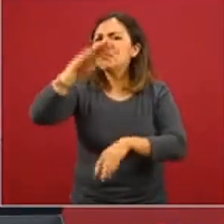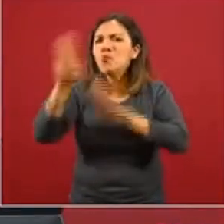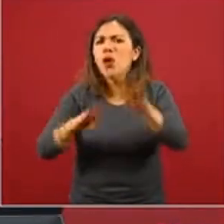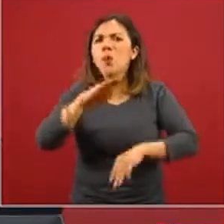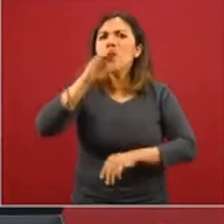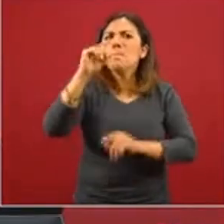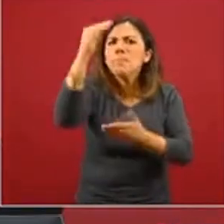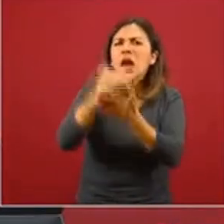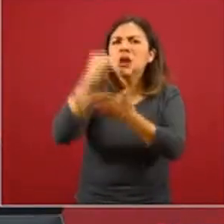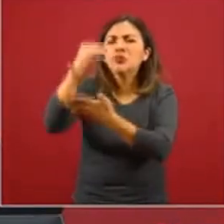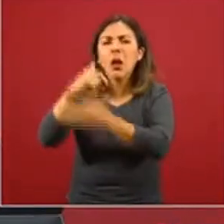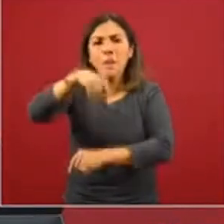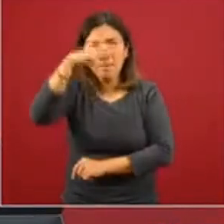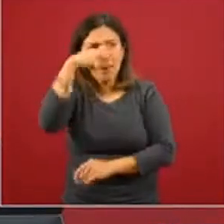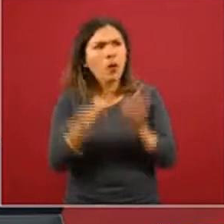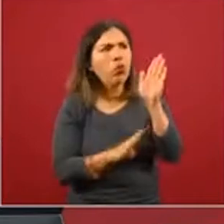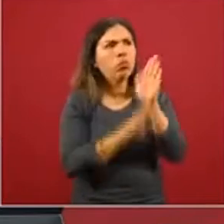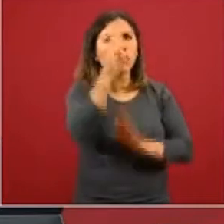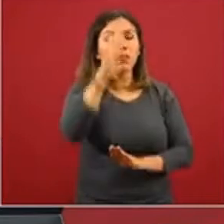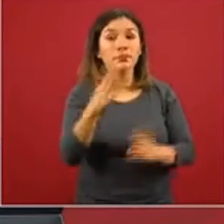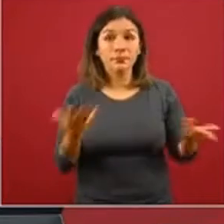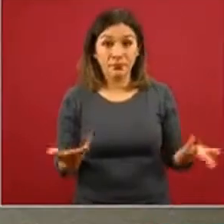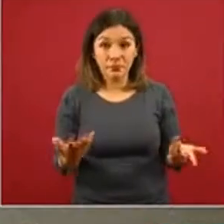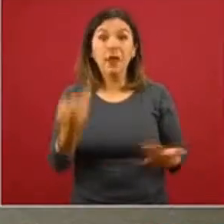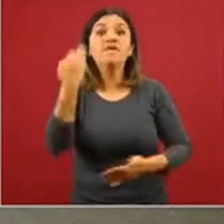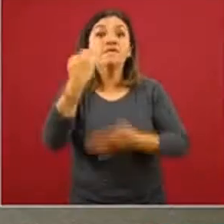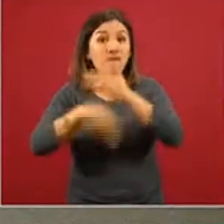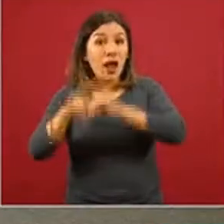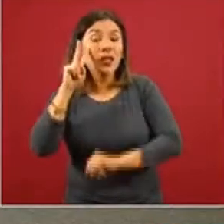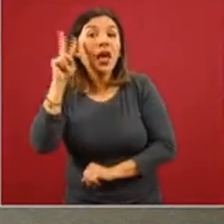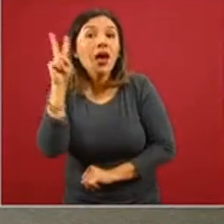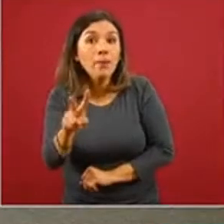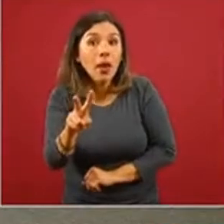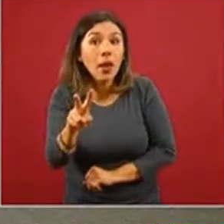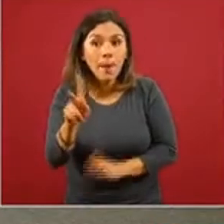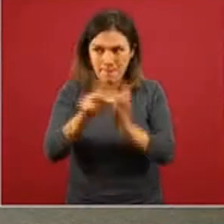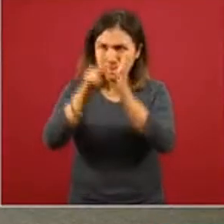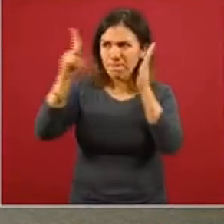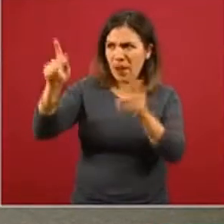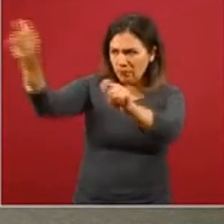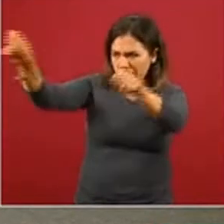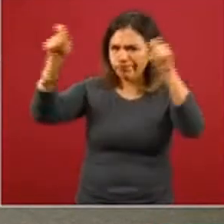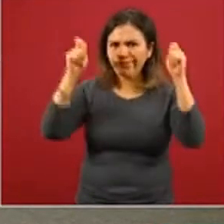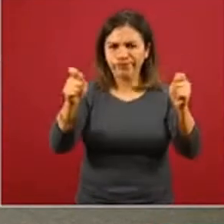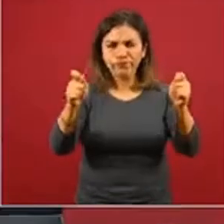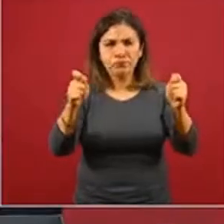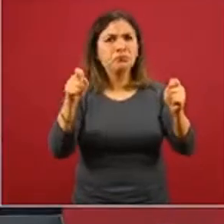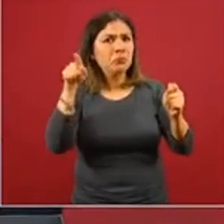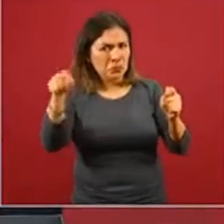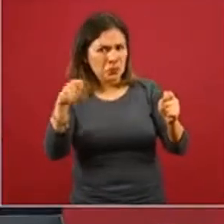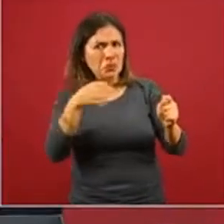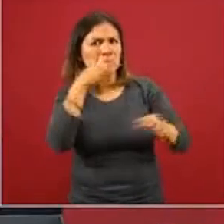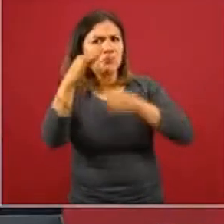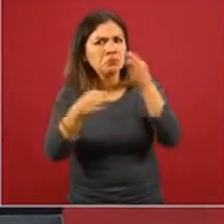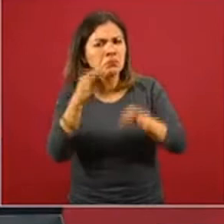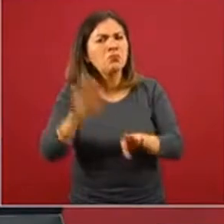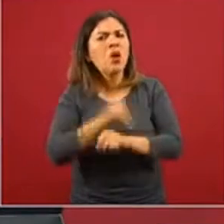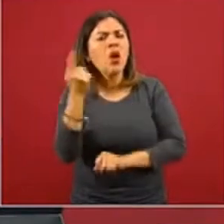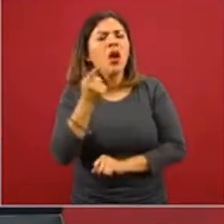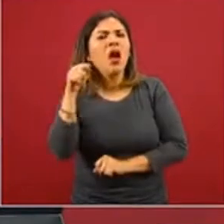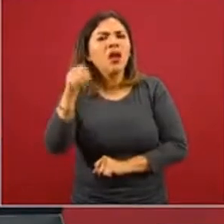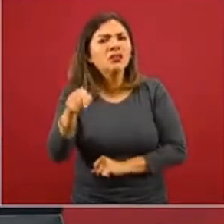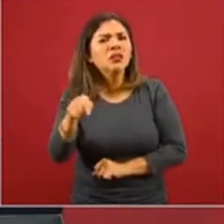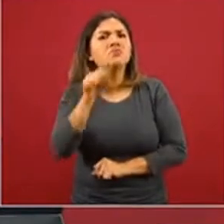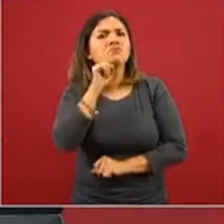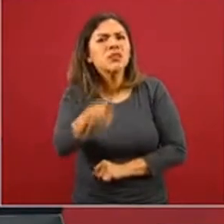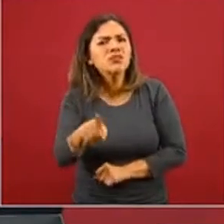otro. Sería útil, por ejemplo, uno de estos periódicos es llamativo porque ha estado